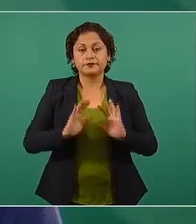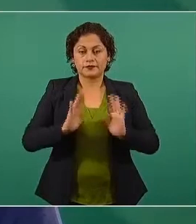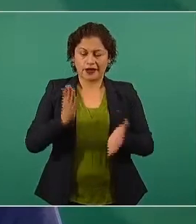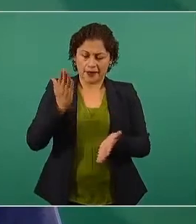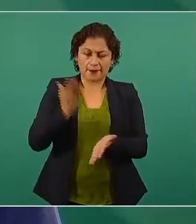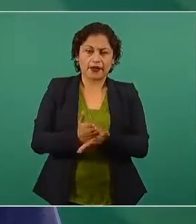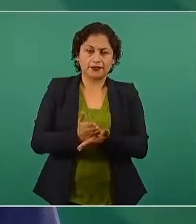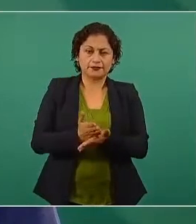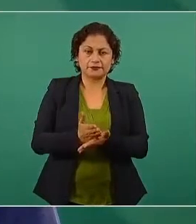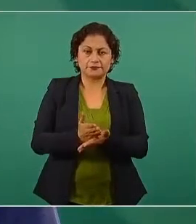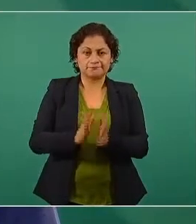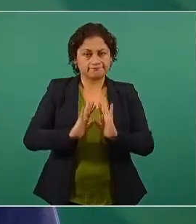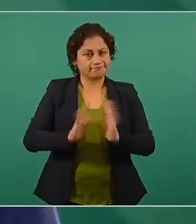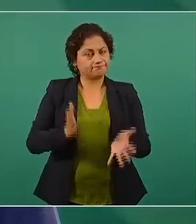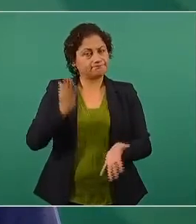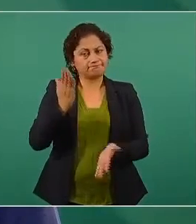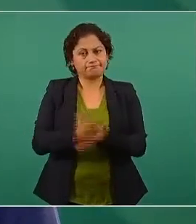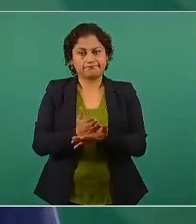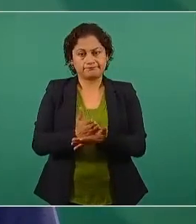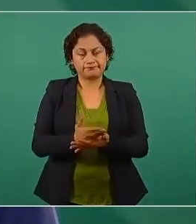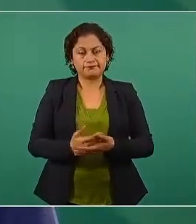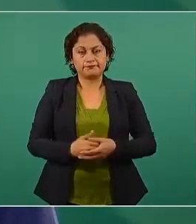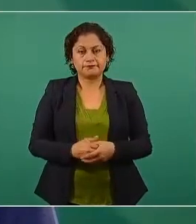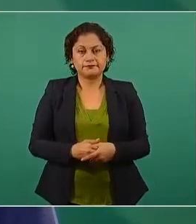ya, basta.